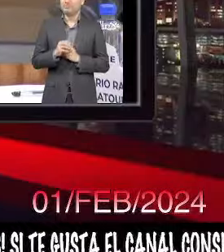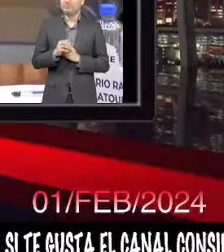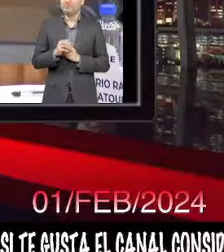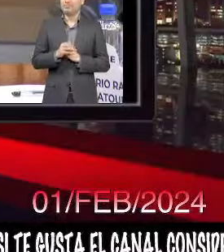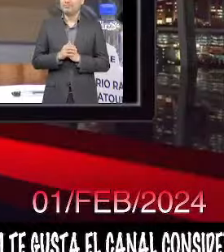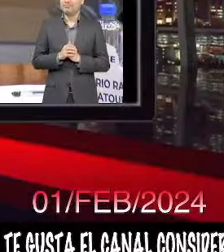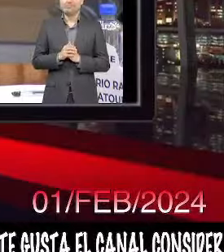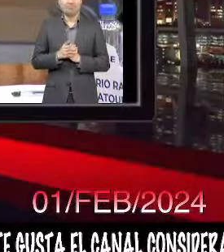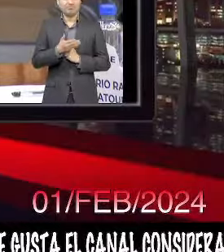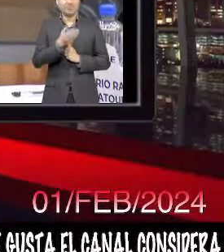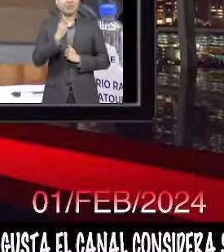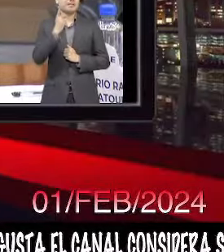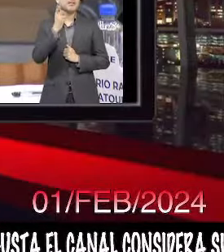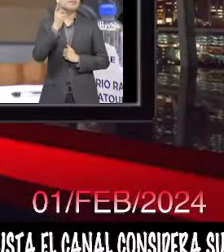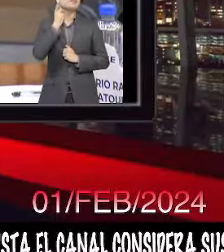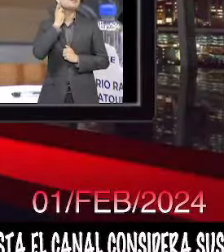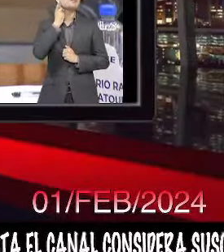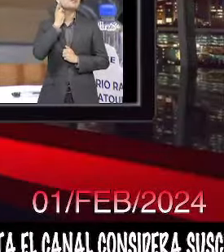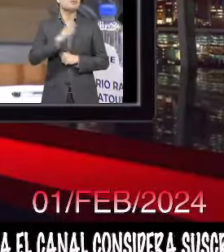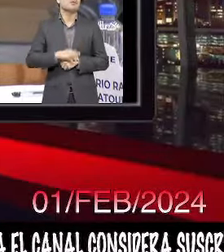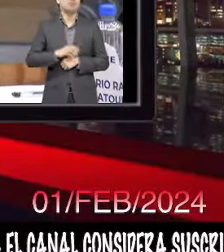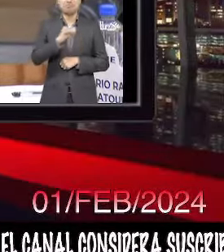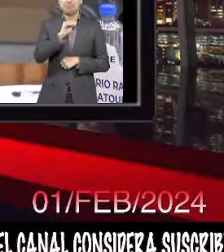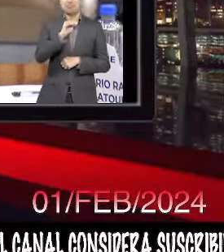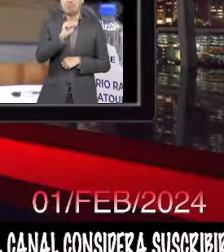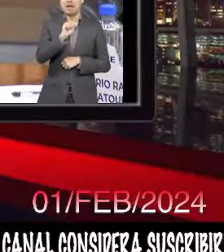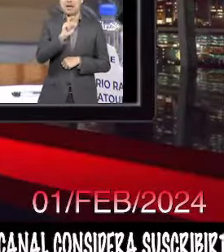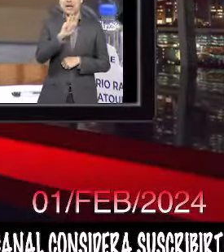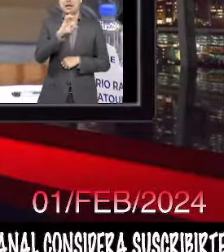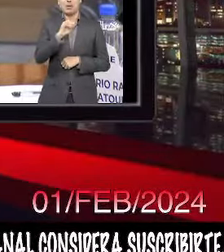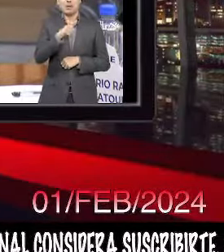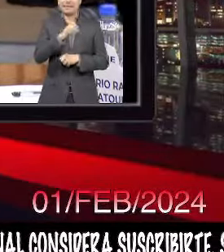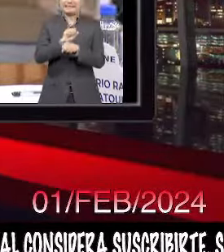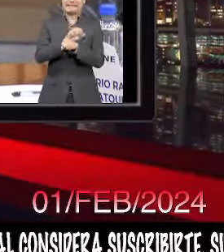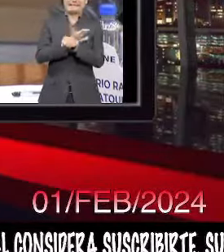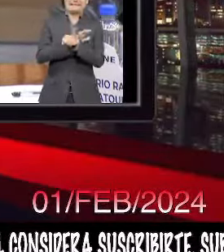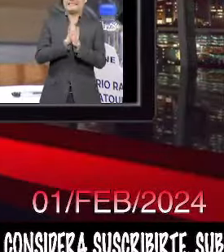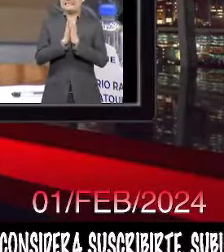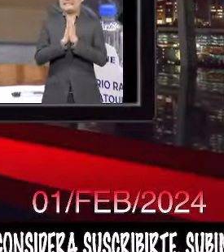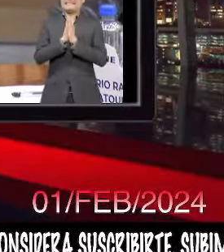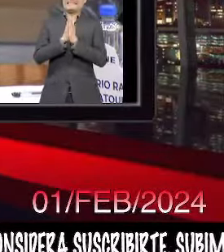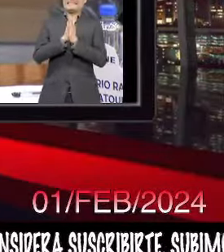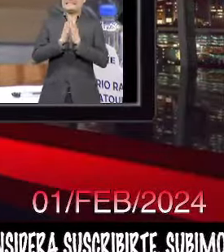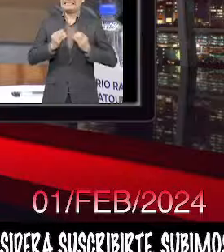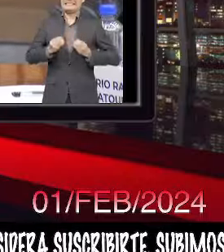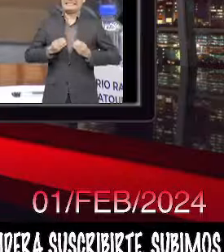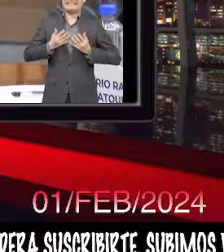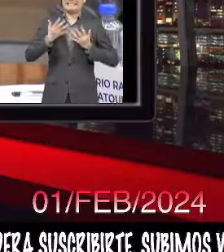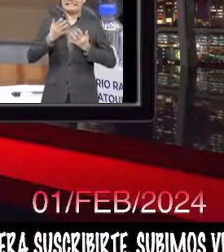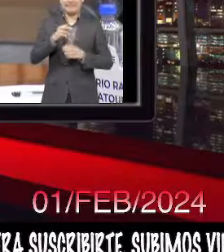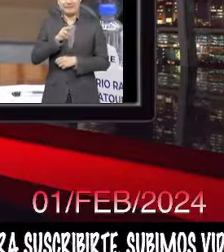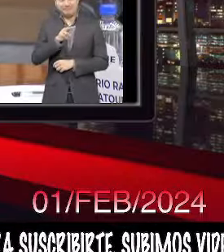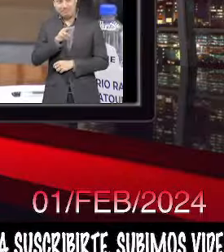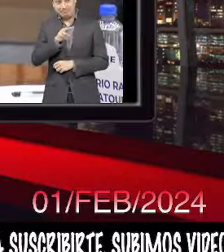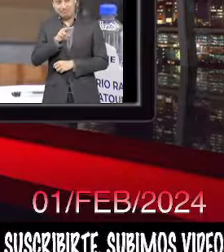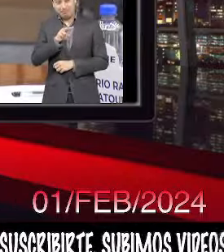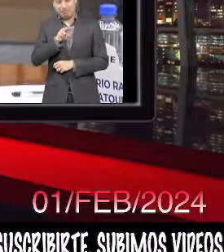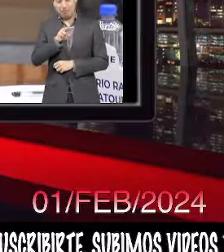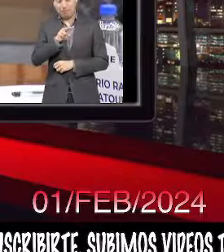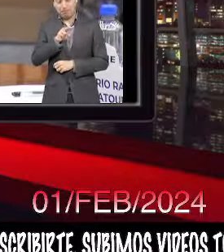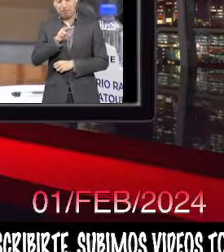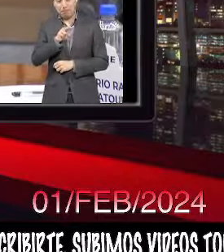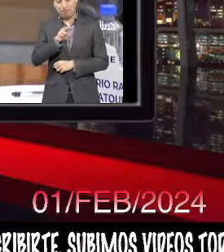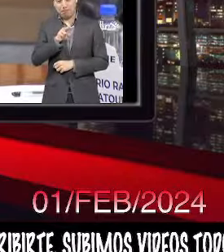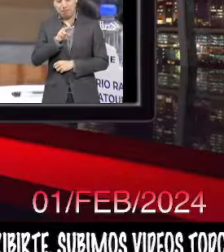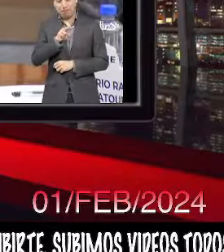recibe el diputado Mario Yergo. Lo veo muy emocionado. Lo veo muy emocionado.